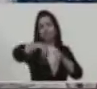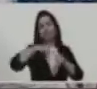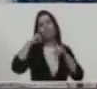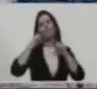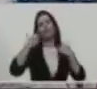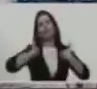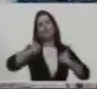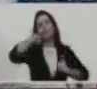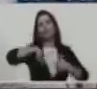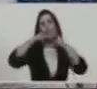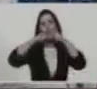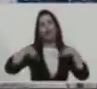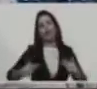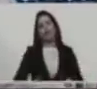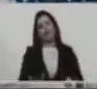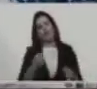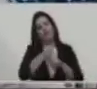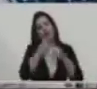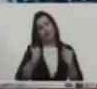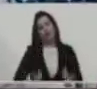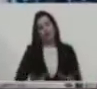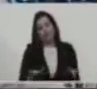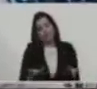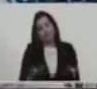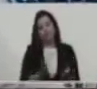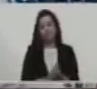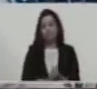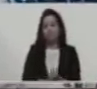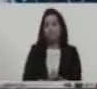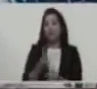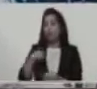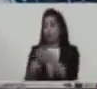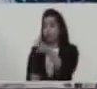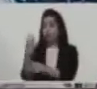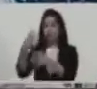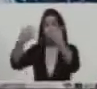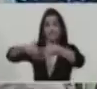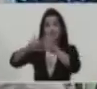Creo esta Corporación Nacional y voy a poner al frente a dos cuadros